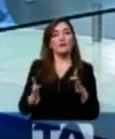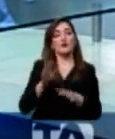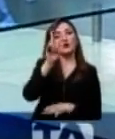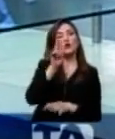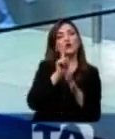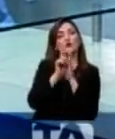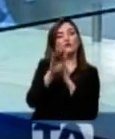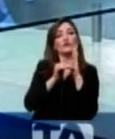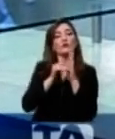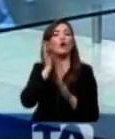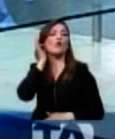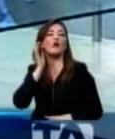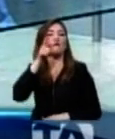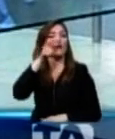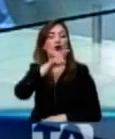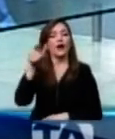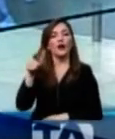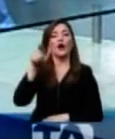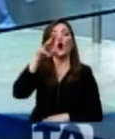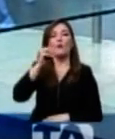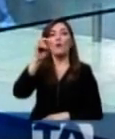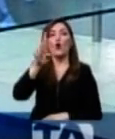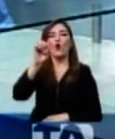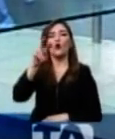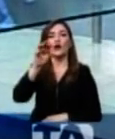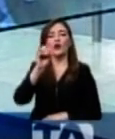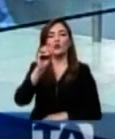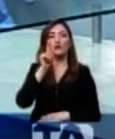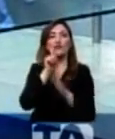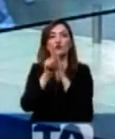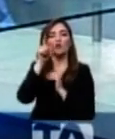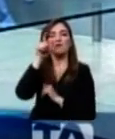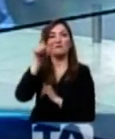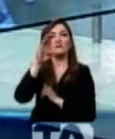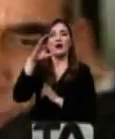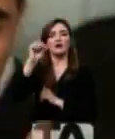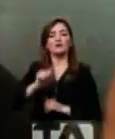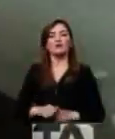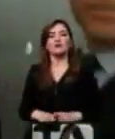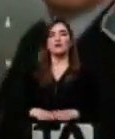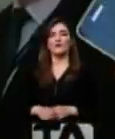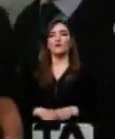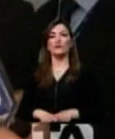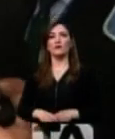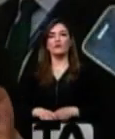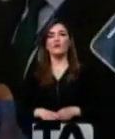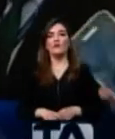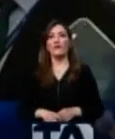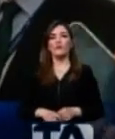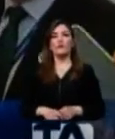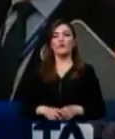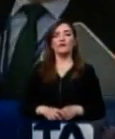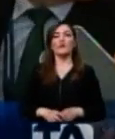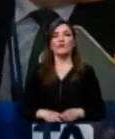denuncias contra la fiscal tania moreno por las denuncias de su superior el fiscal carlos bacca una denuncia que se basa en el